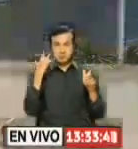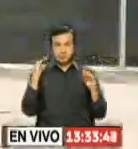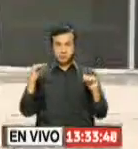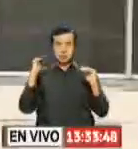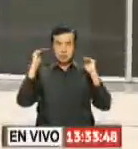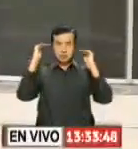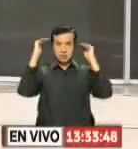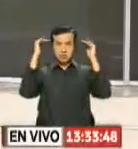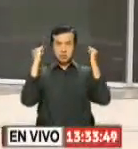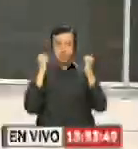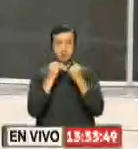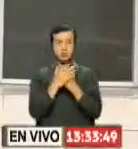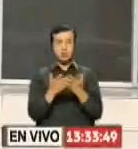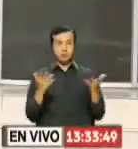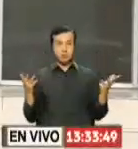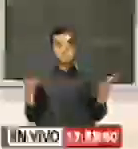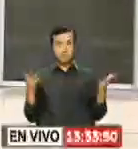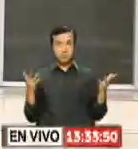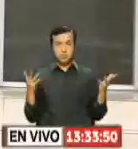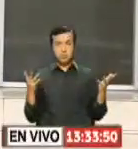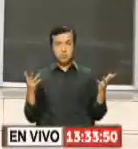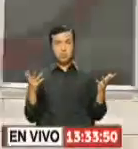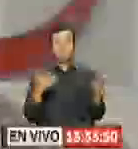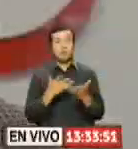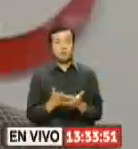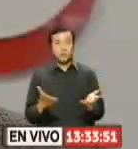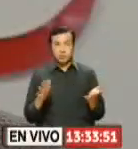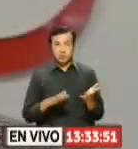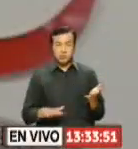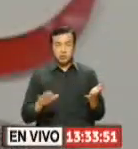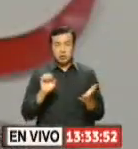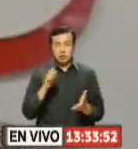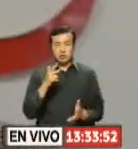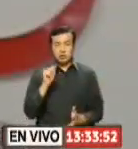pisos, por ahora subutilizados.